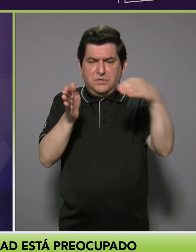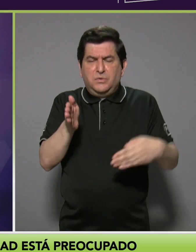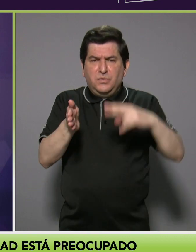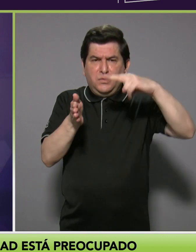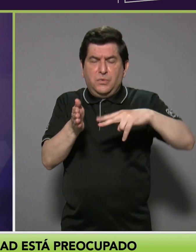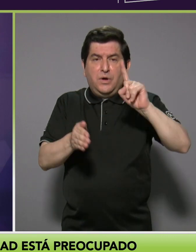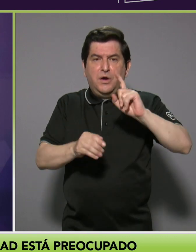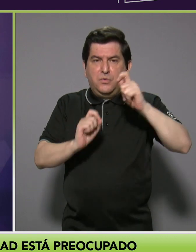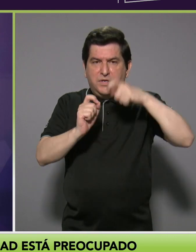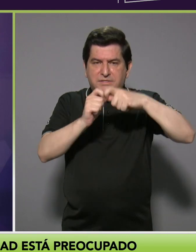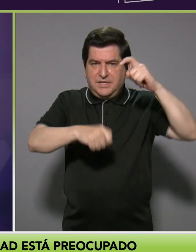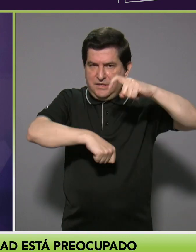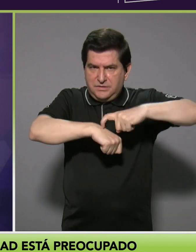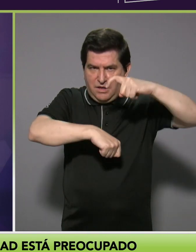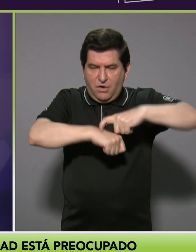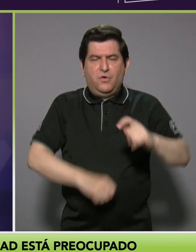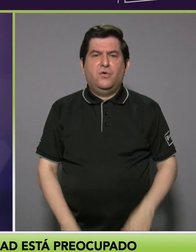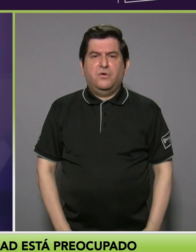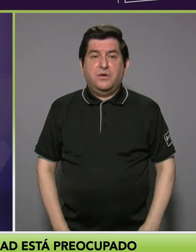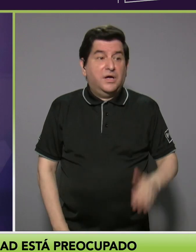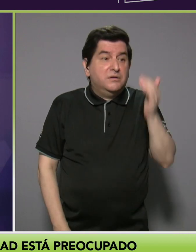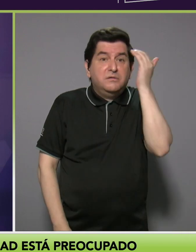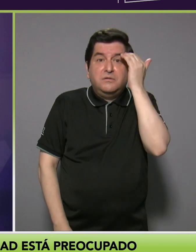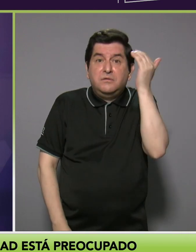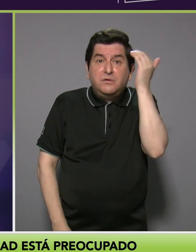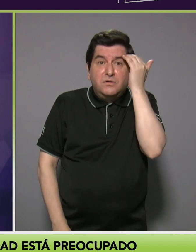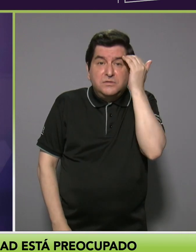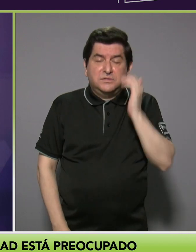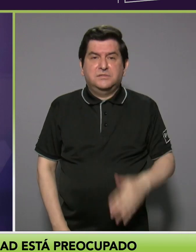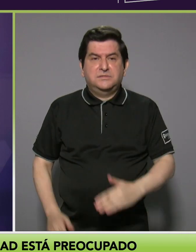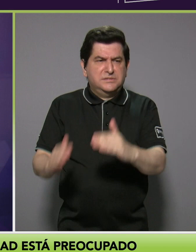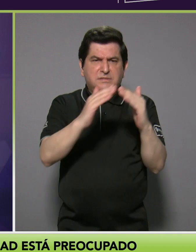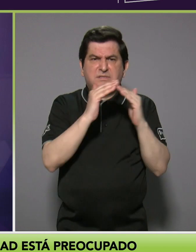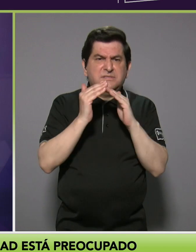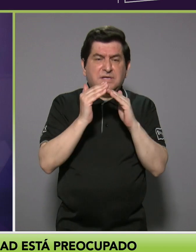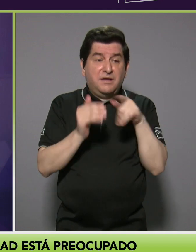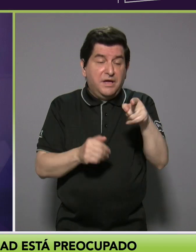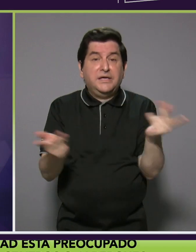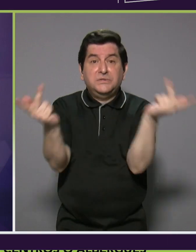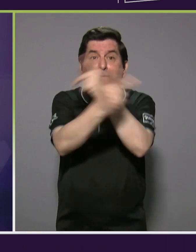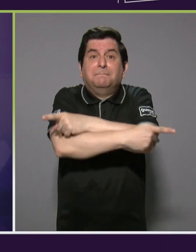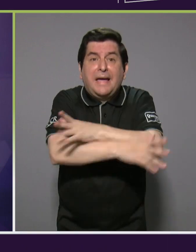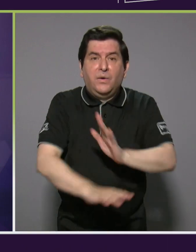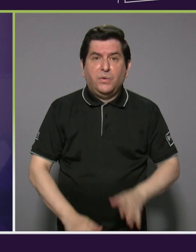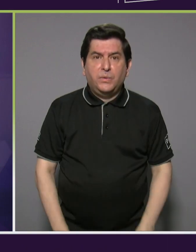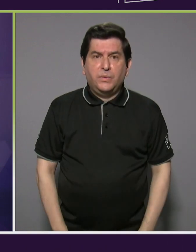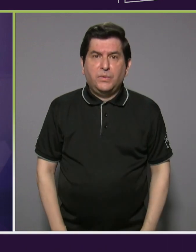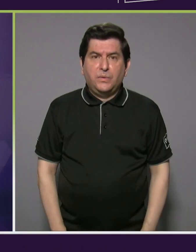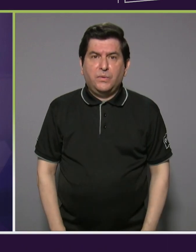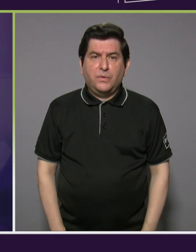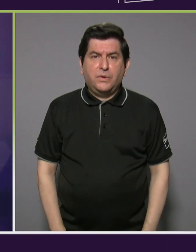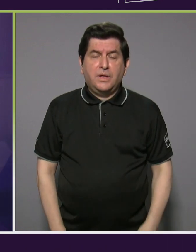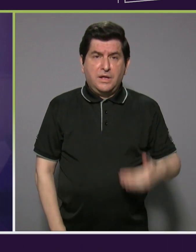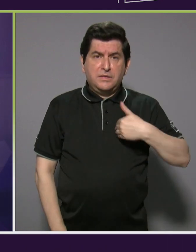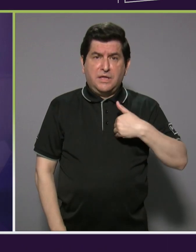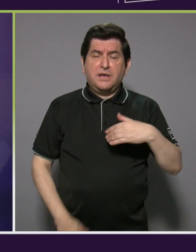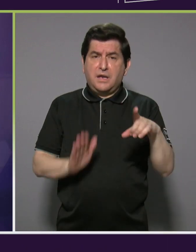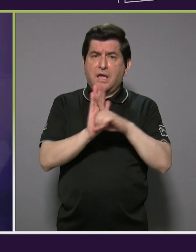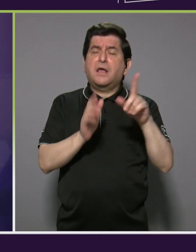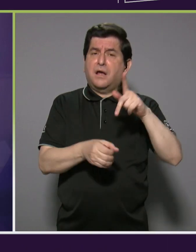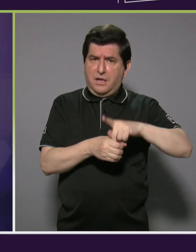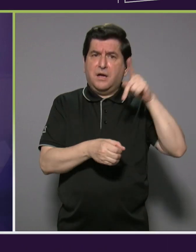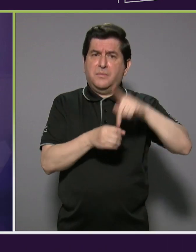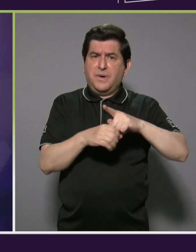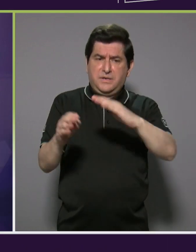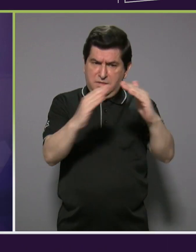hora, donde no se conocen en su comunidad, que eso es lo peor, donde ellos tienen derecho a la participación